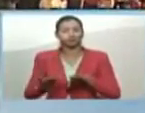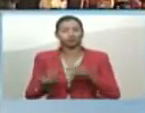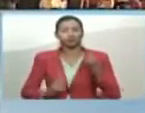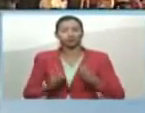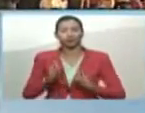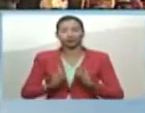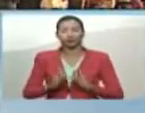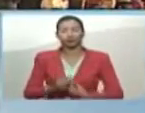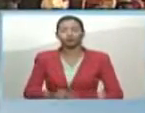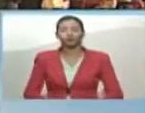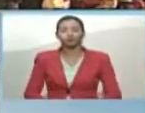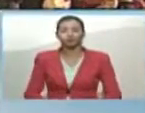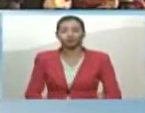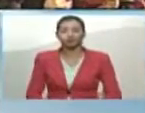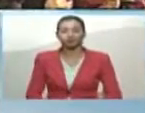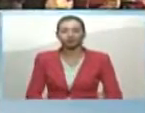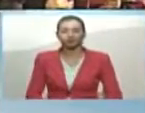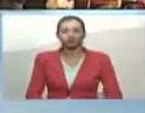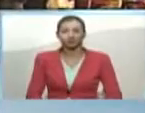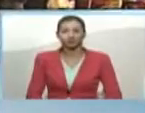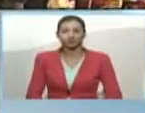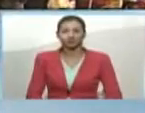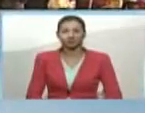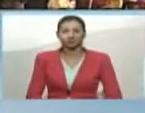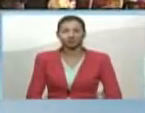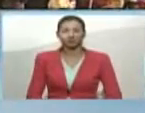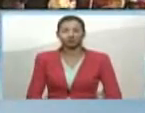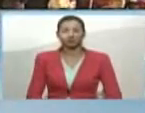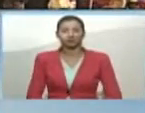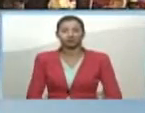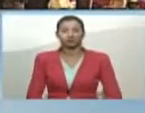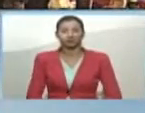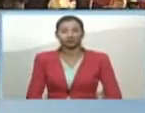el aterrizaje de todo esto.